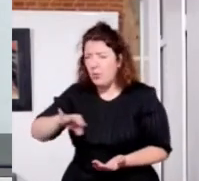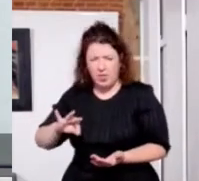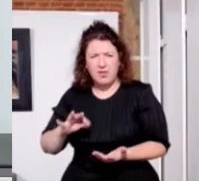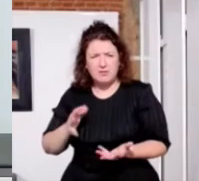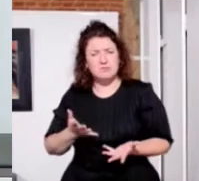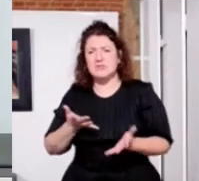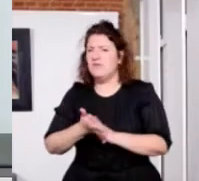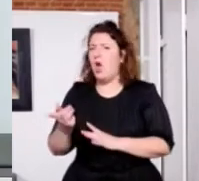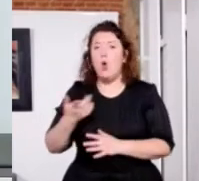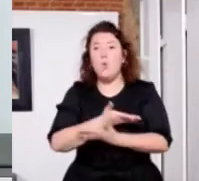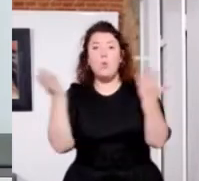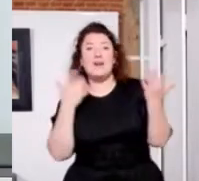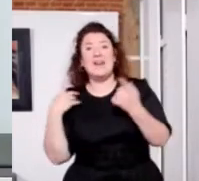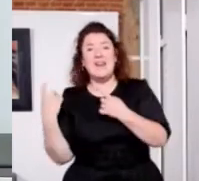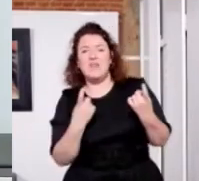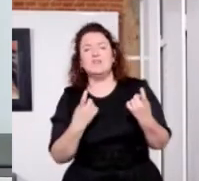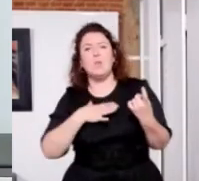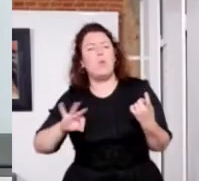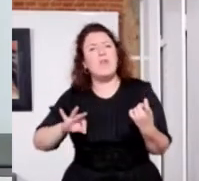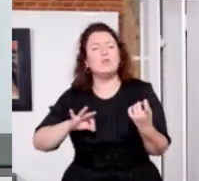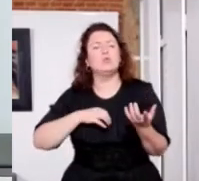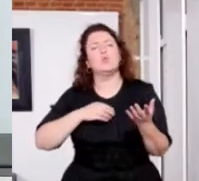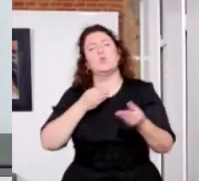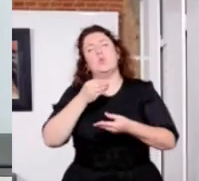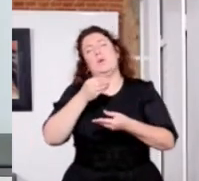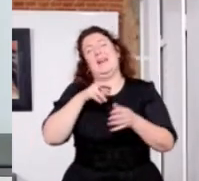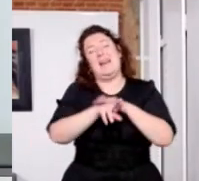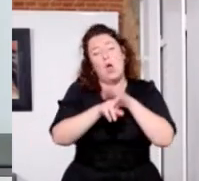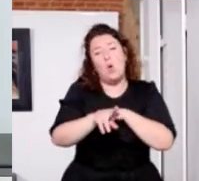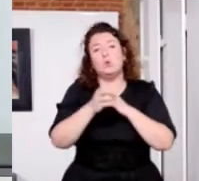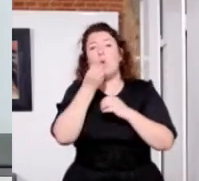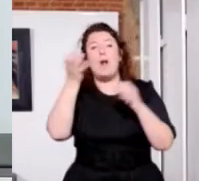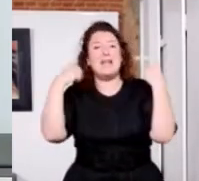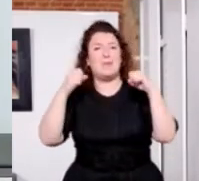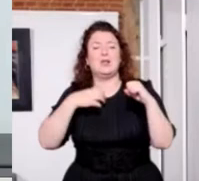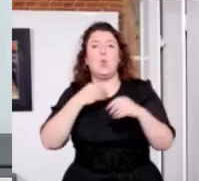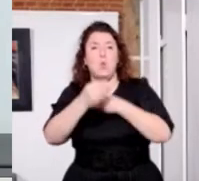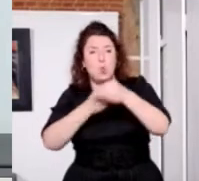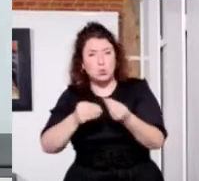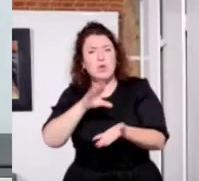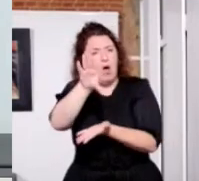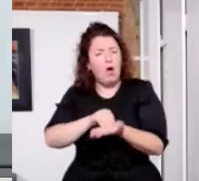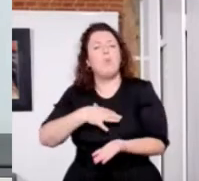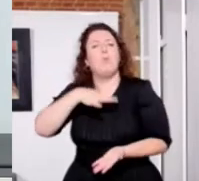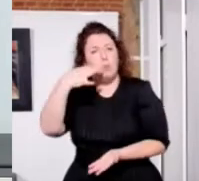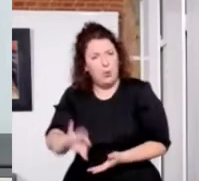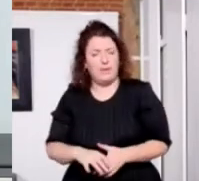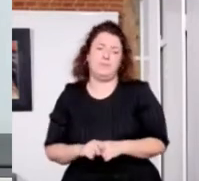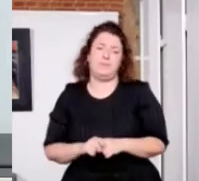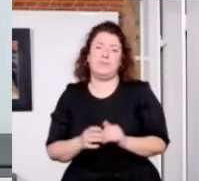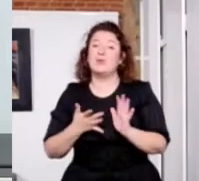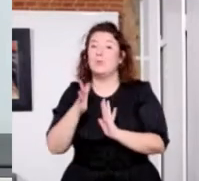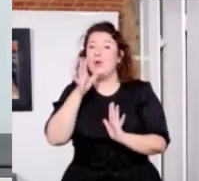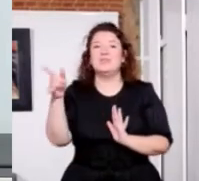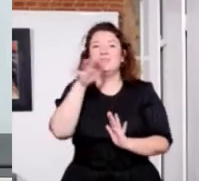alcance de todos estos recursos y estas buenas prácticas. Así, y voy acabando, es clave tener un lugar en